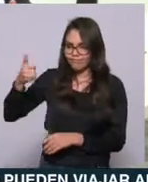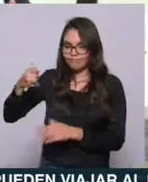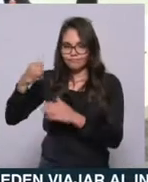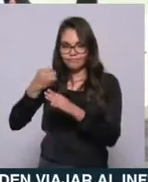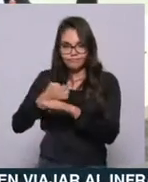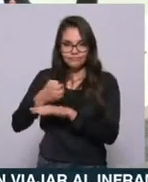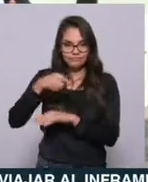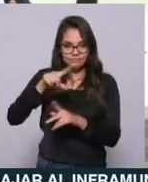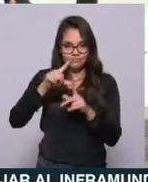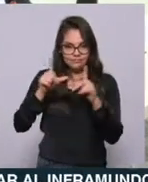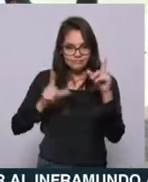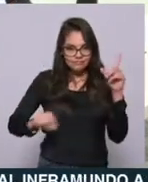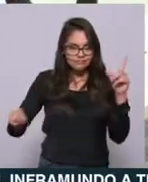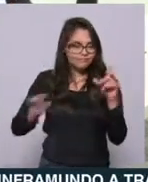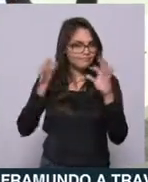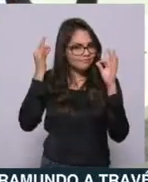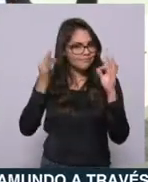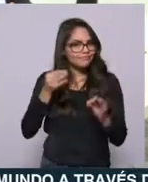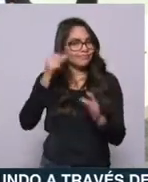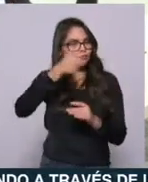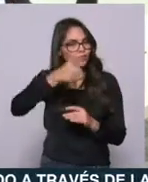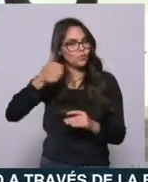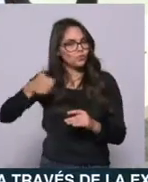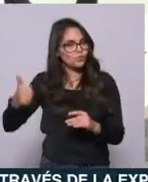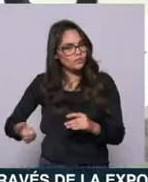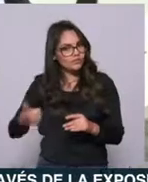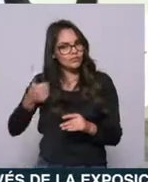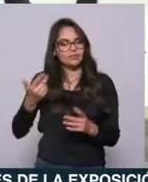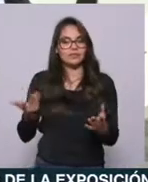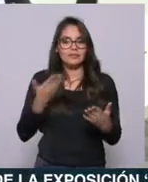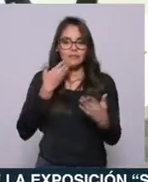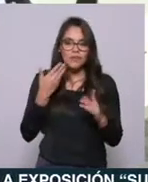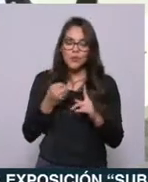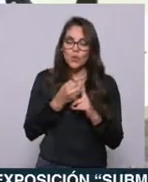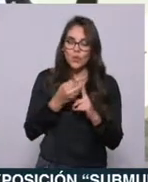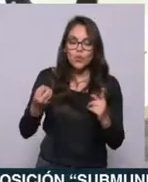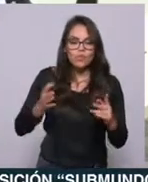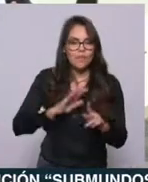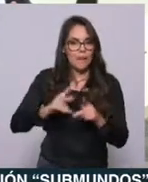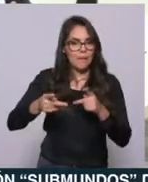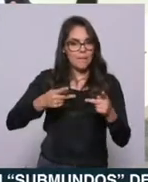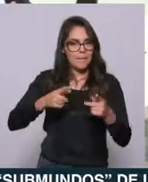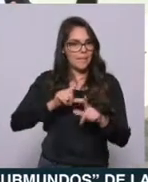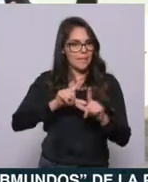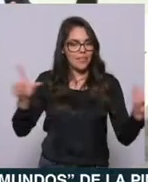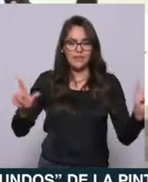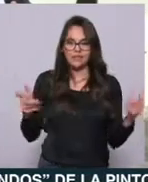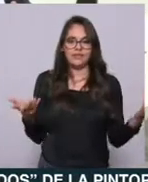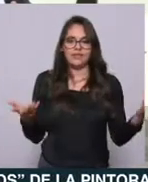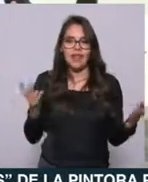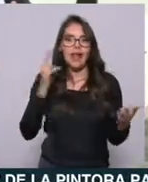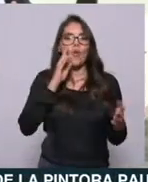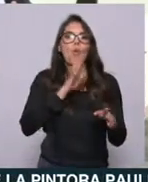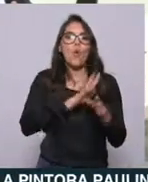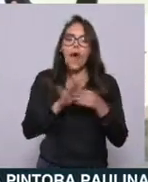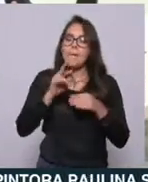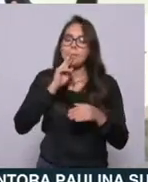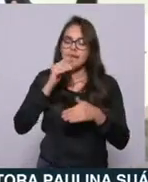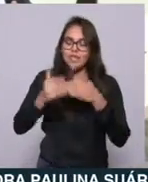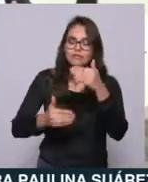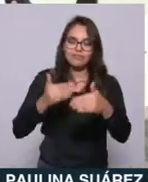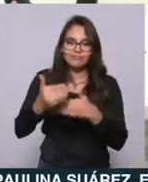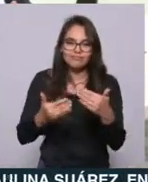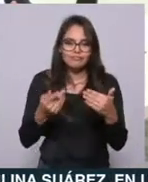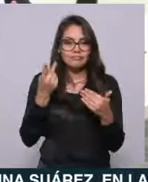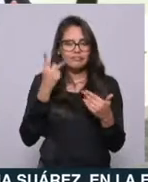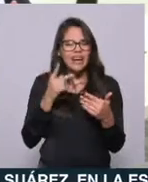a nivel nacional, con sus organismos claramente funcionando y haber dado resultados en cada uno de los estados. ¿Sí?